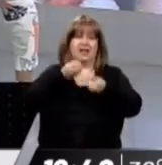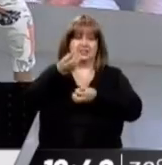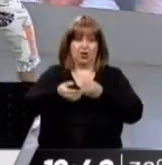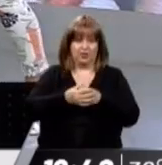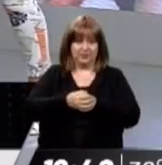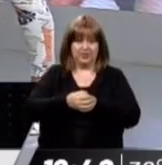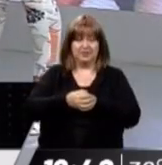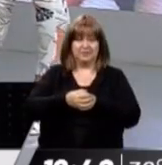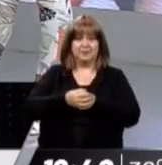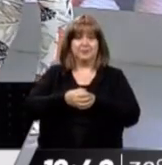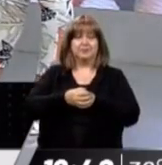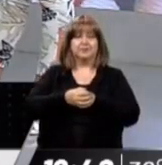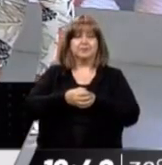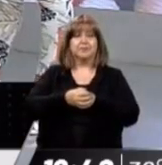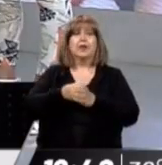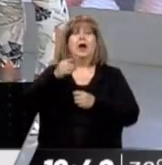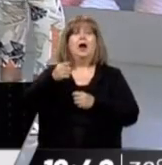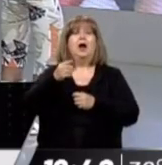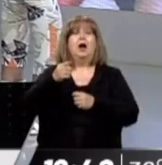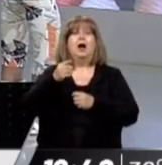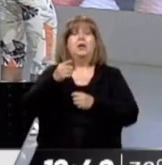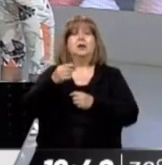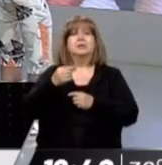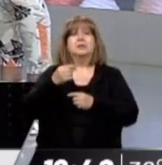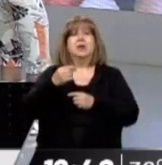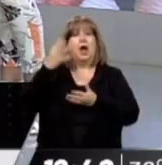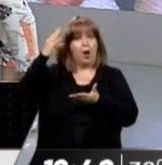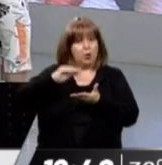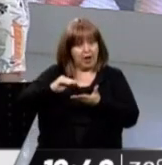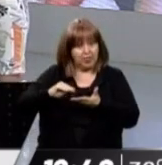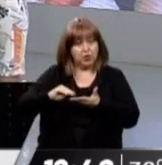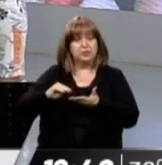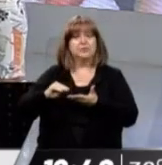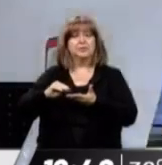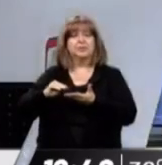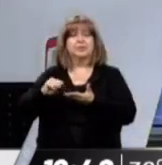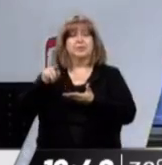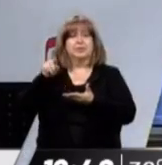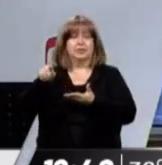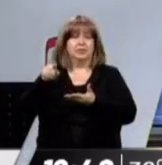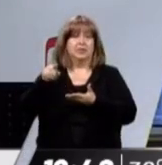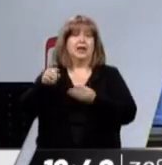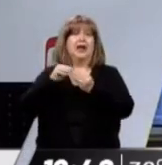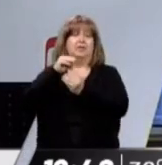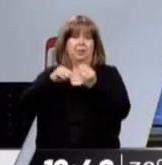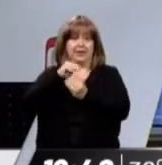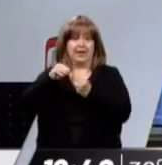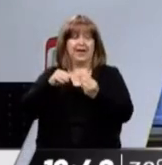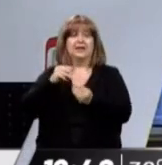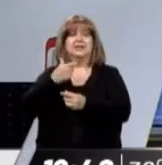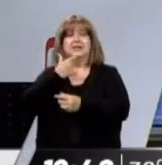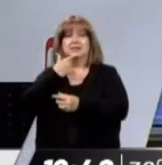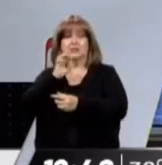Vamos a escuchar al abogado querellante de la familia Fernando Báez Sosa en la finalización de estas jornadas de